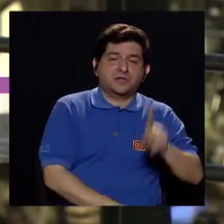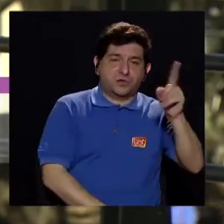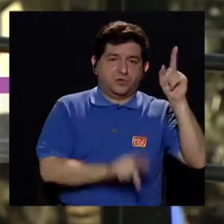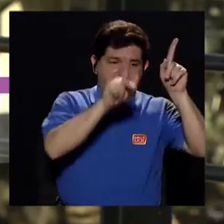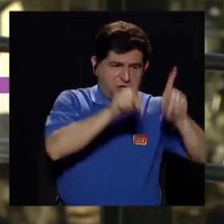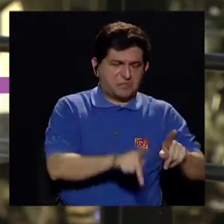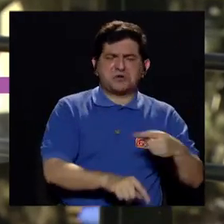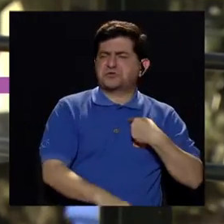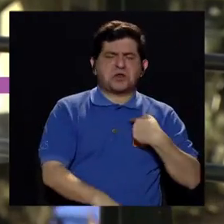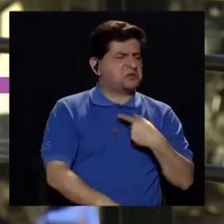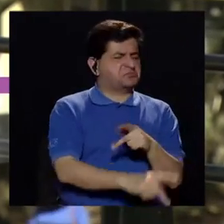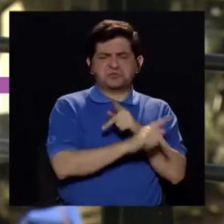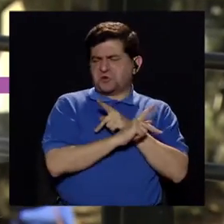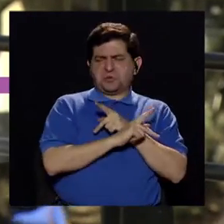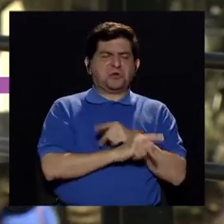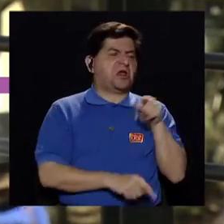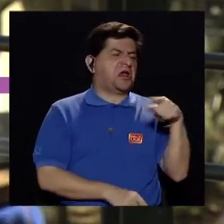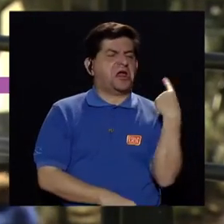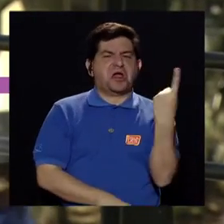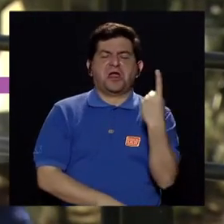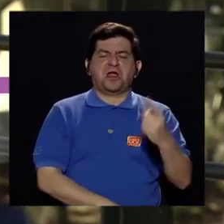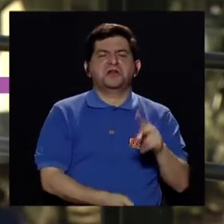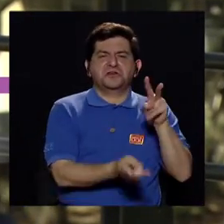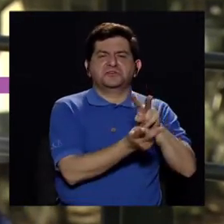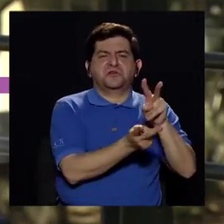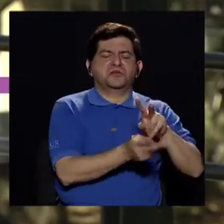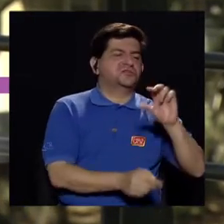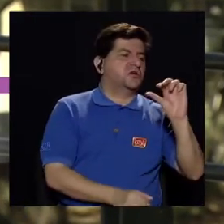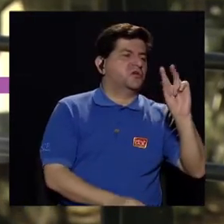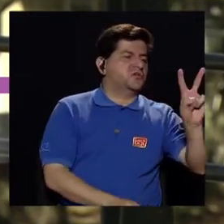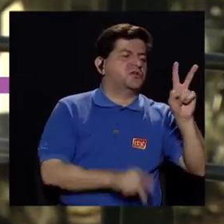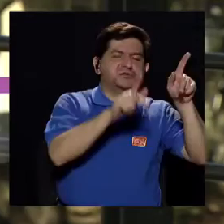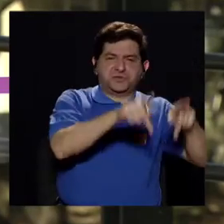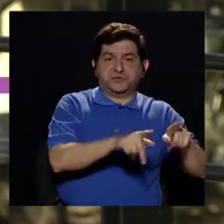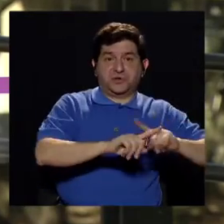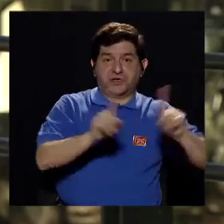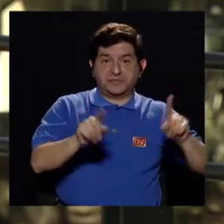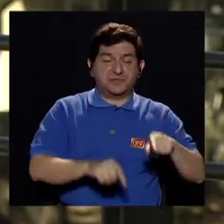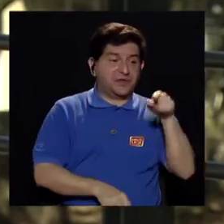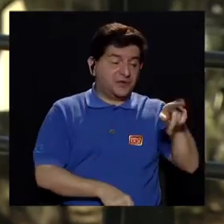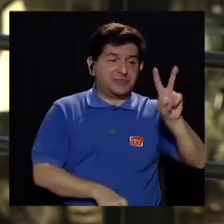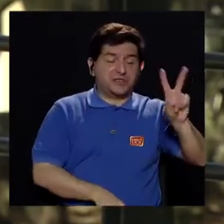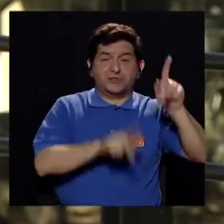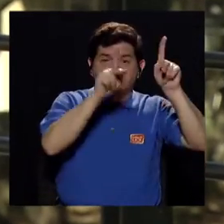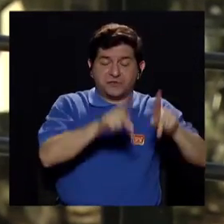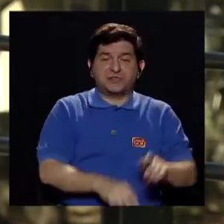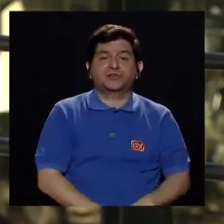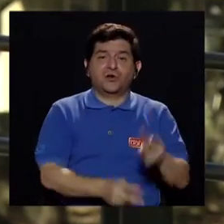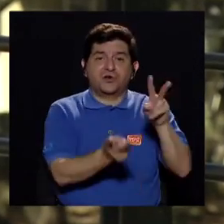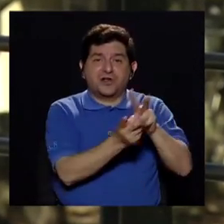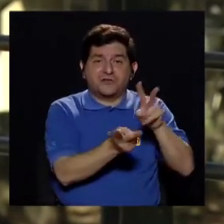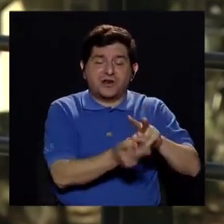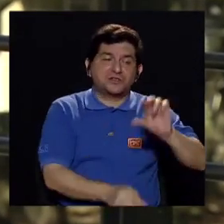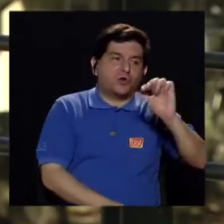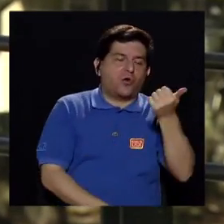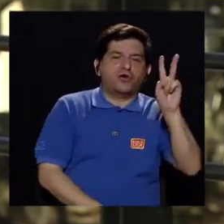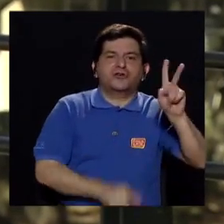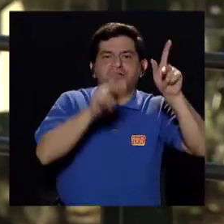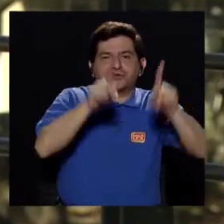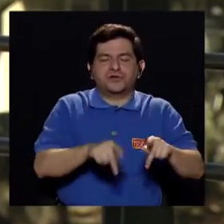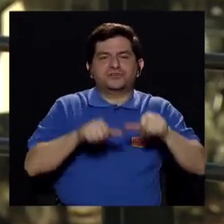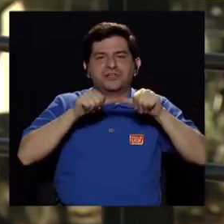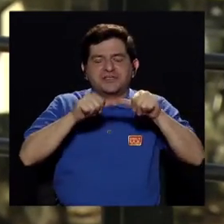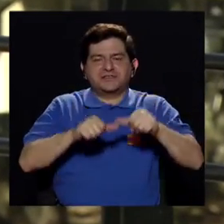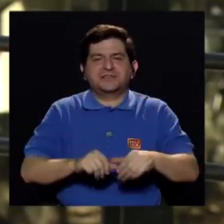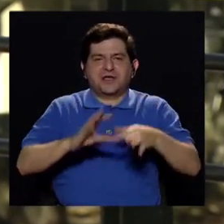qué me voy a proteger si Juan solo ha tenido relaciones con dos personas más? Pero esas dos personas más tuvieron relaciones con otras dos personas más y así sigue